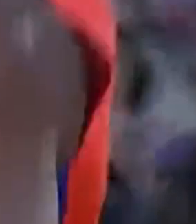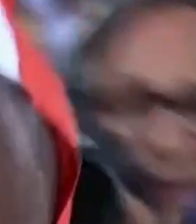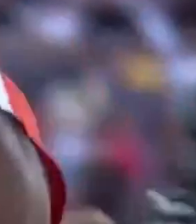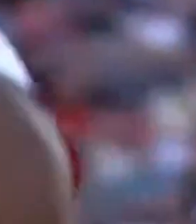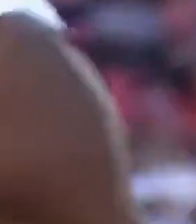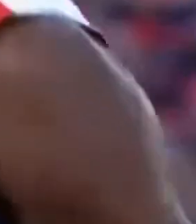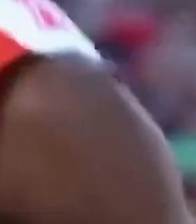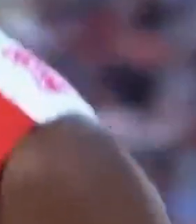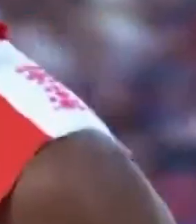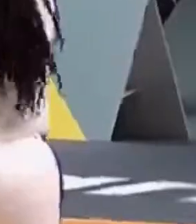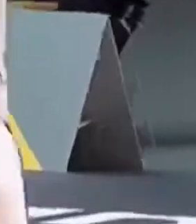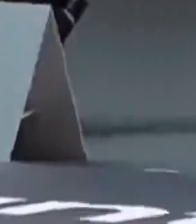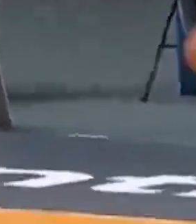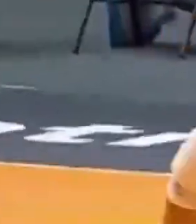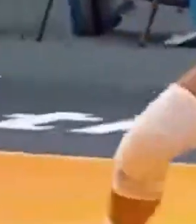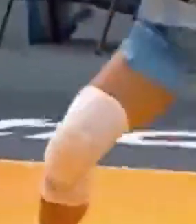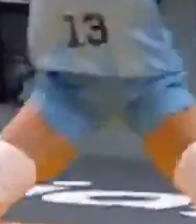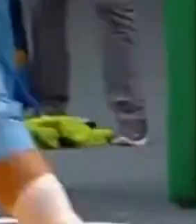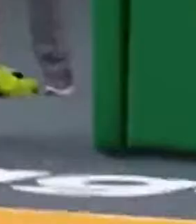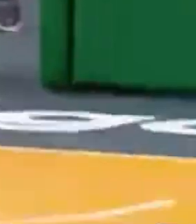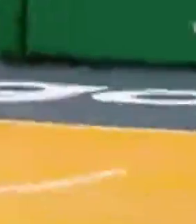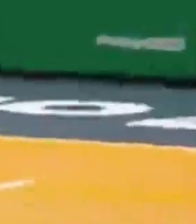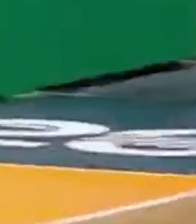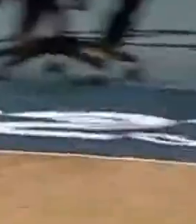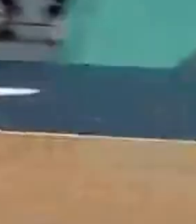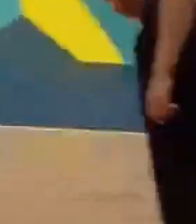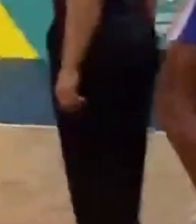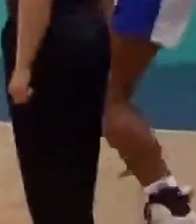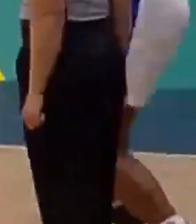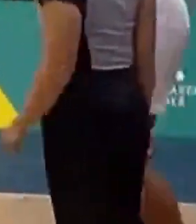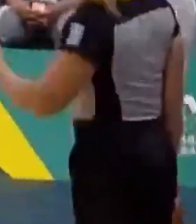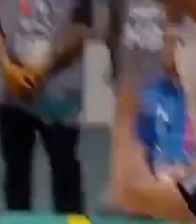Panamericano, Luis Enrique Sayas. ¿Qué fue?